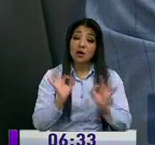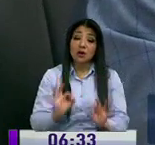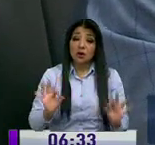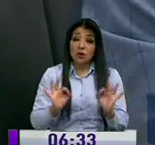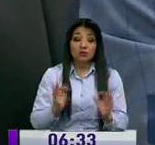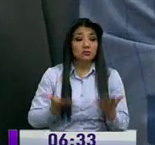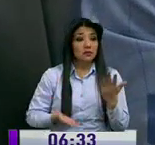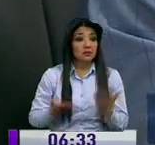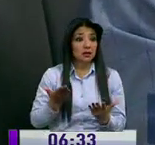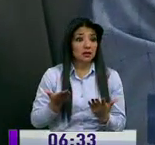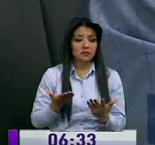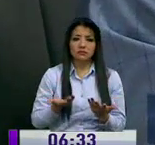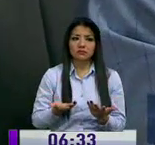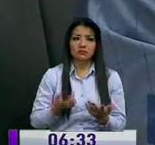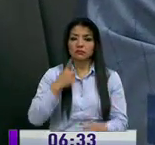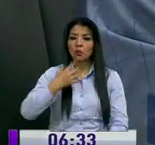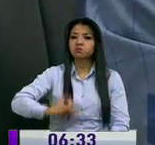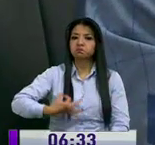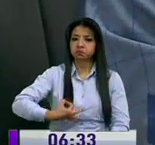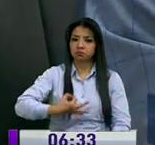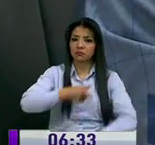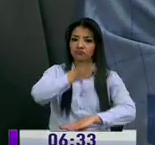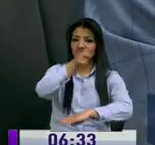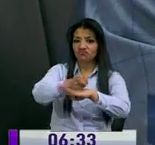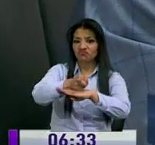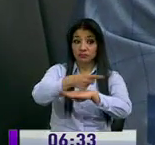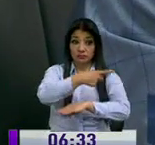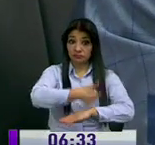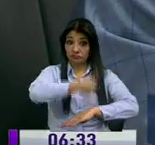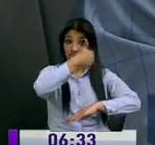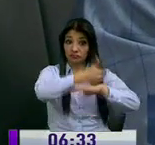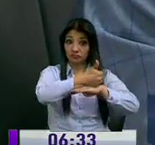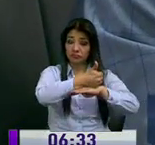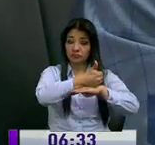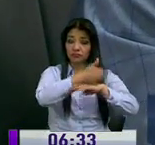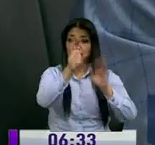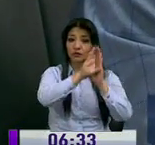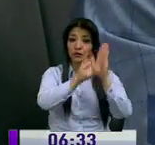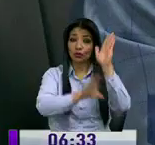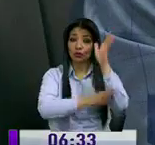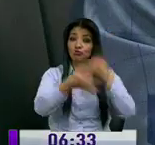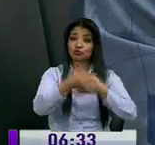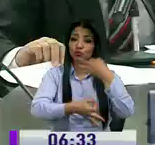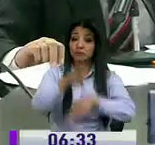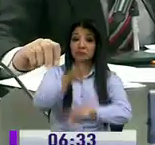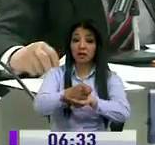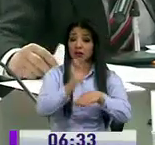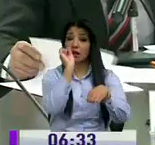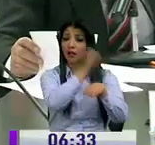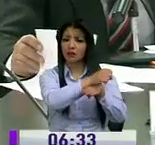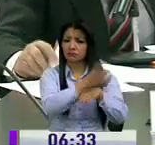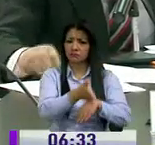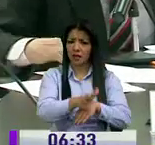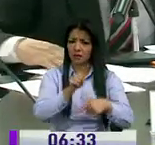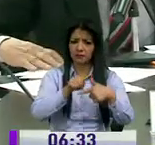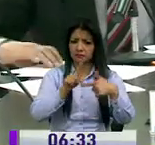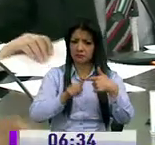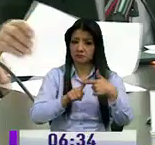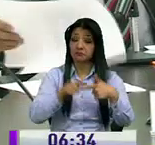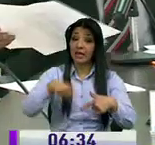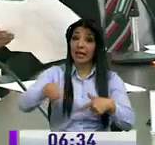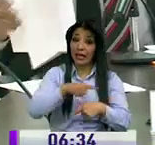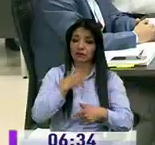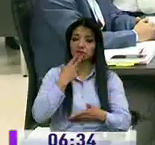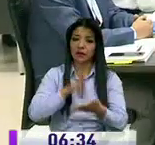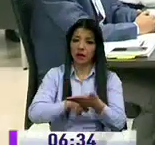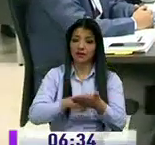hemos incumplido con una sentencia de la Corte Constitucional. Los consejeros acordaron emitir una misiva a los